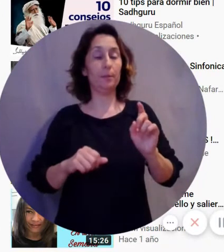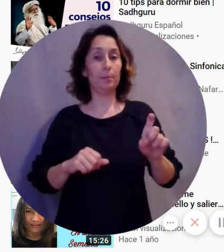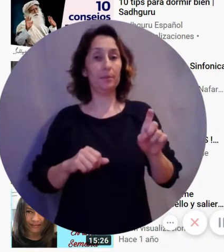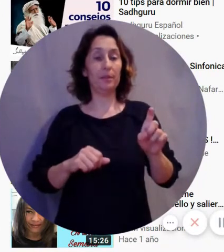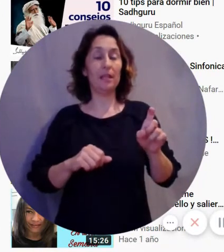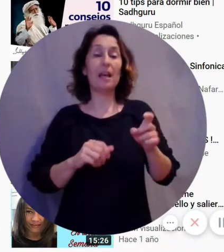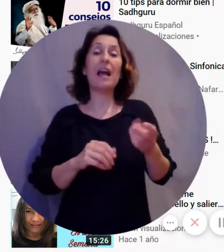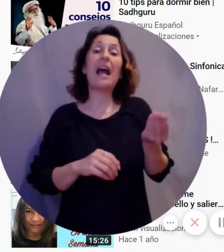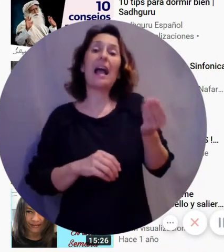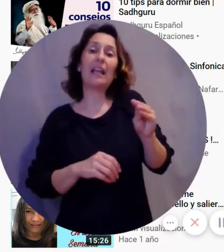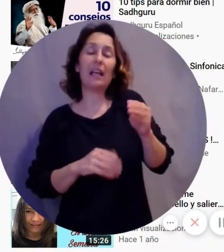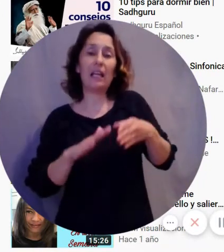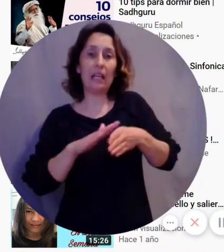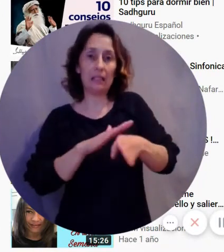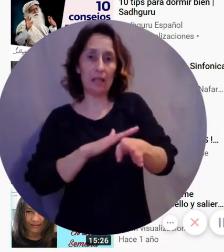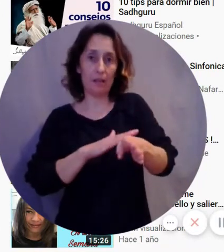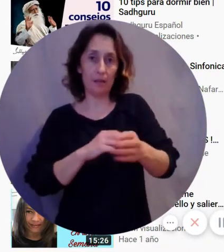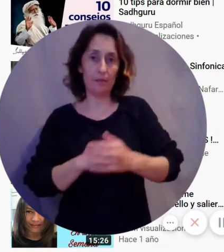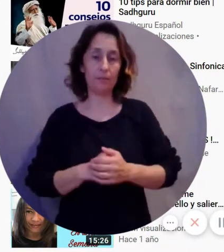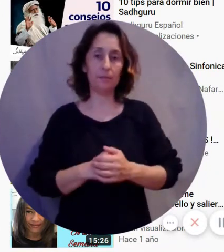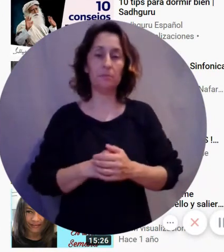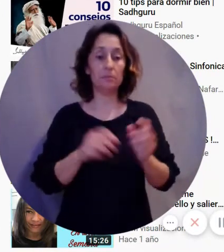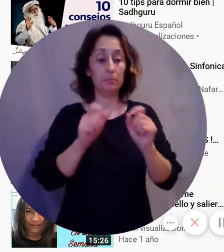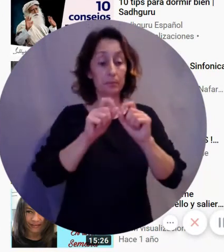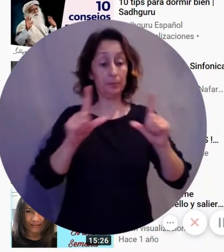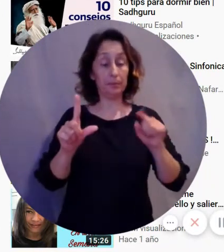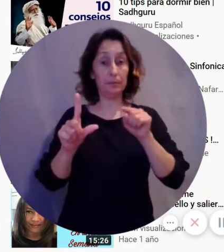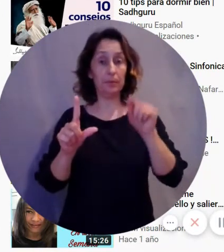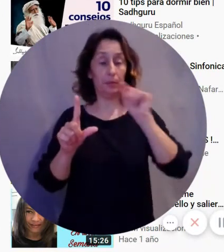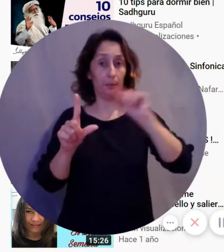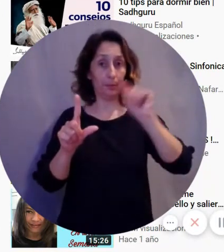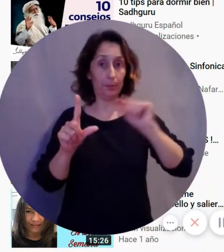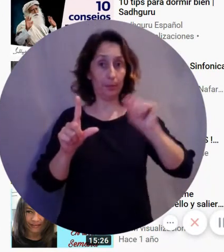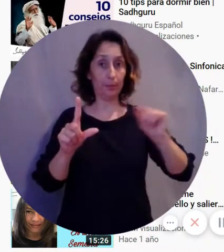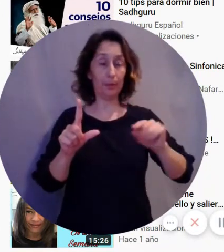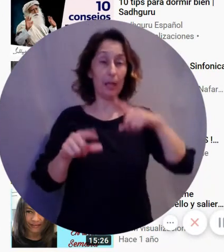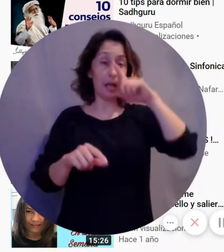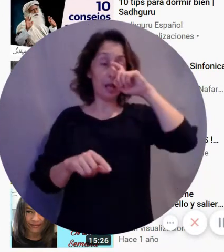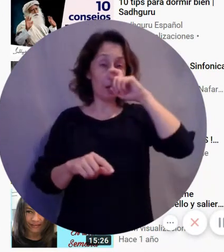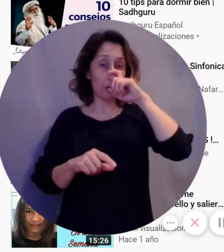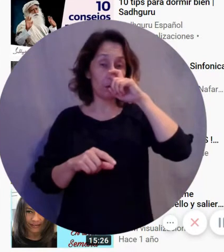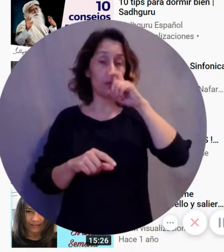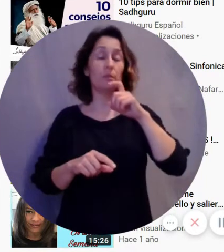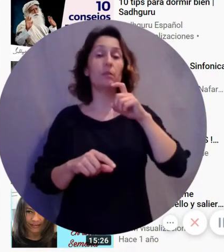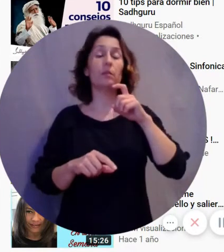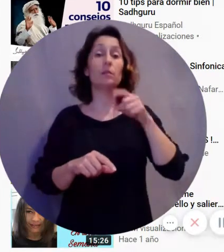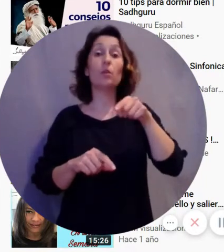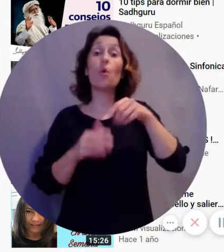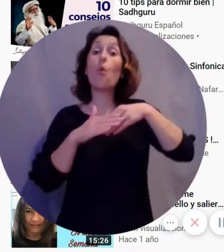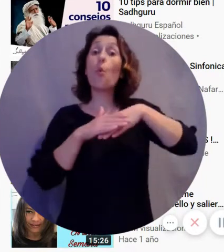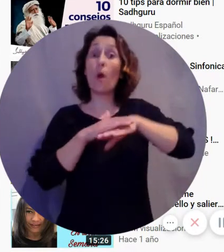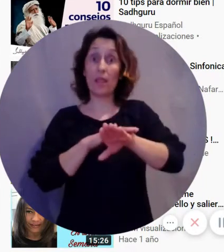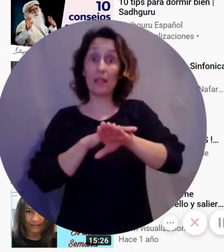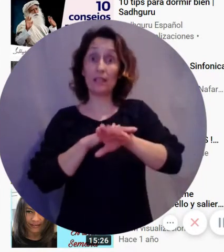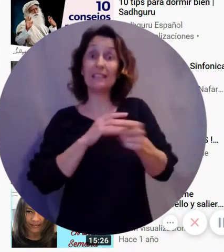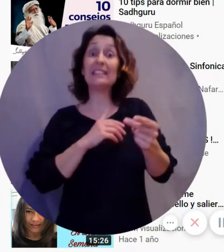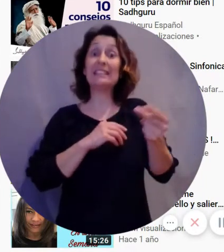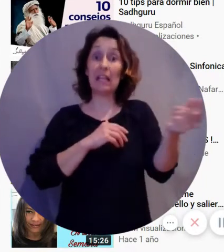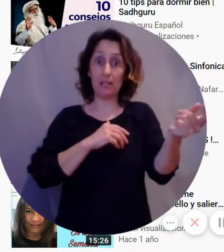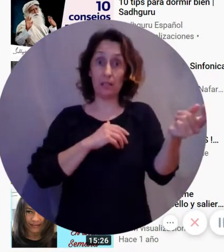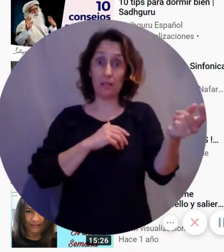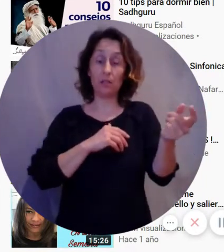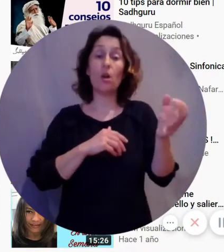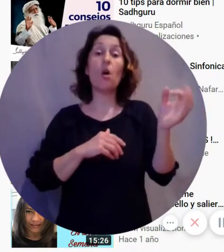y completamos la ficha que se abre. Nos tenemos que acordar de guardarlo pulsando el botón Guardar y salir, o si no queremos